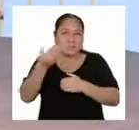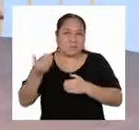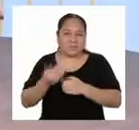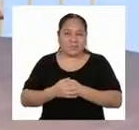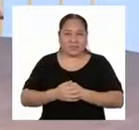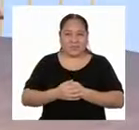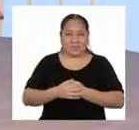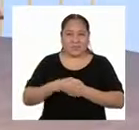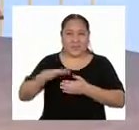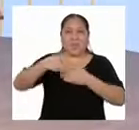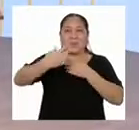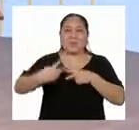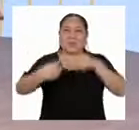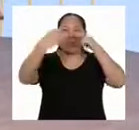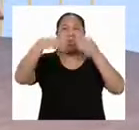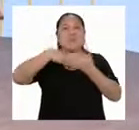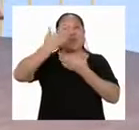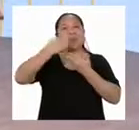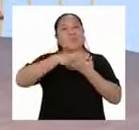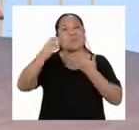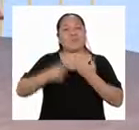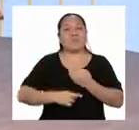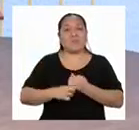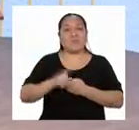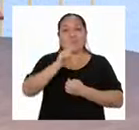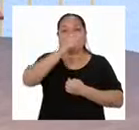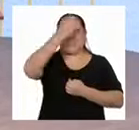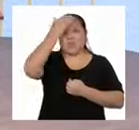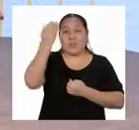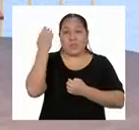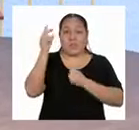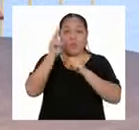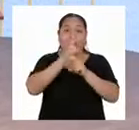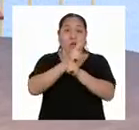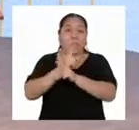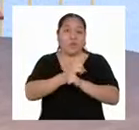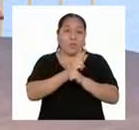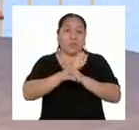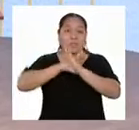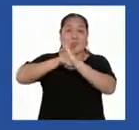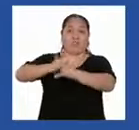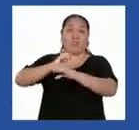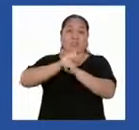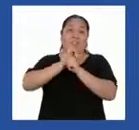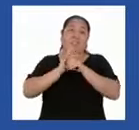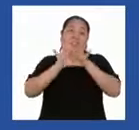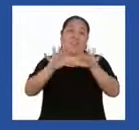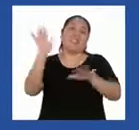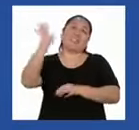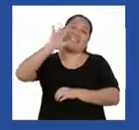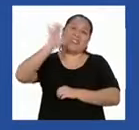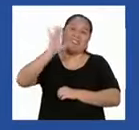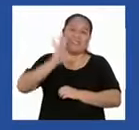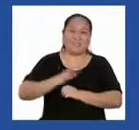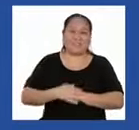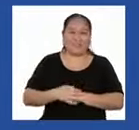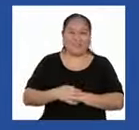Nos vemos en el siguiente programa y no dejen de tomar sus precauciones contra el COVID-19. ¡Chao!